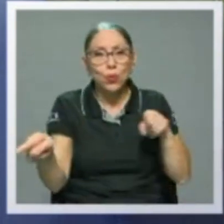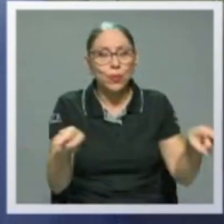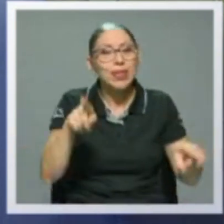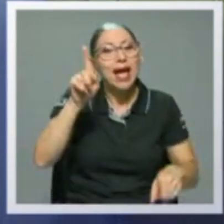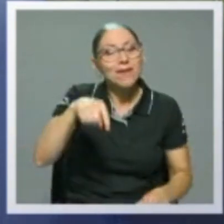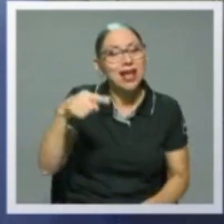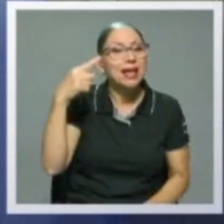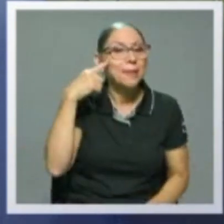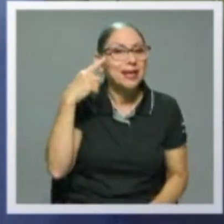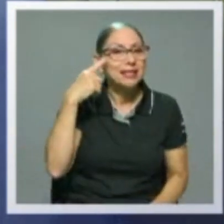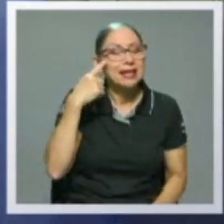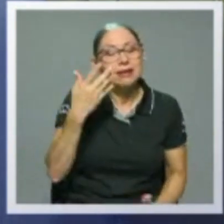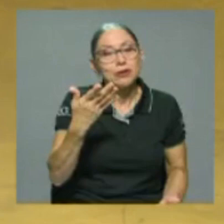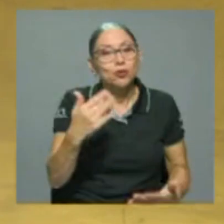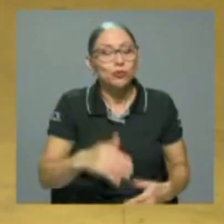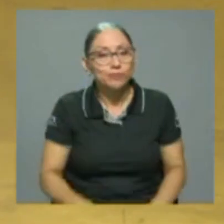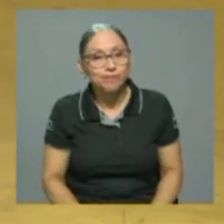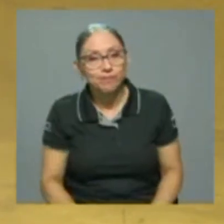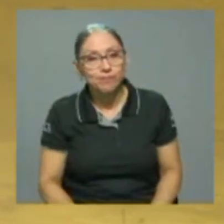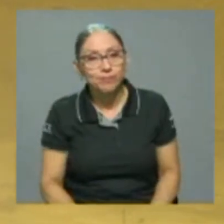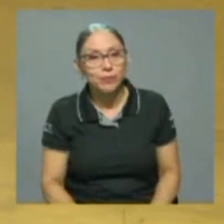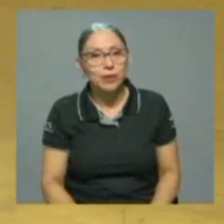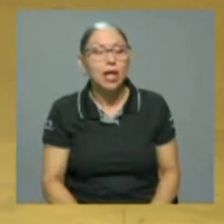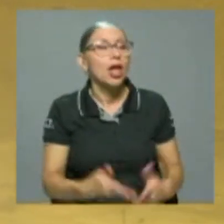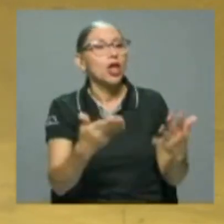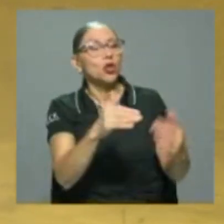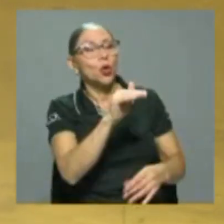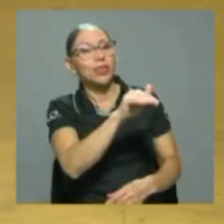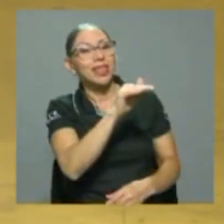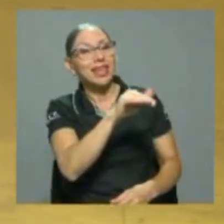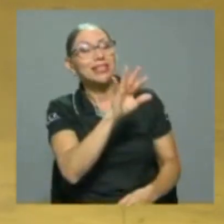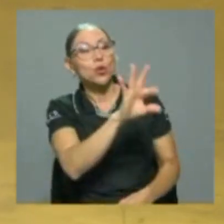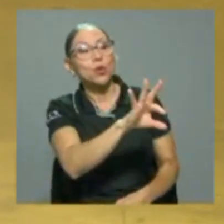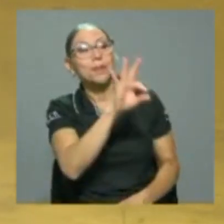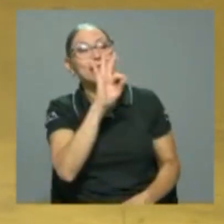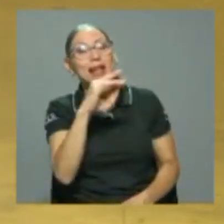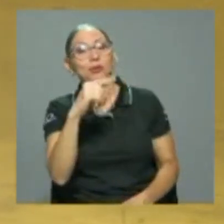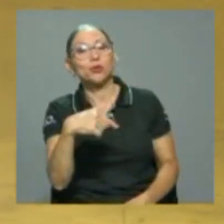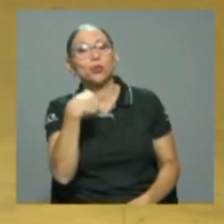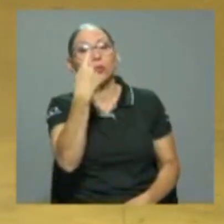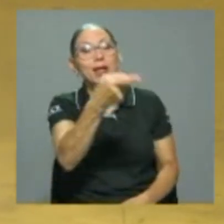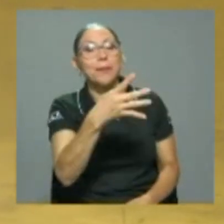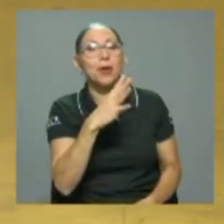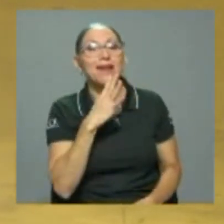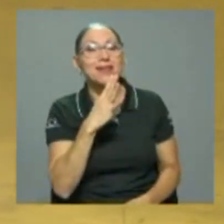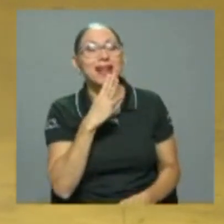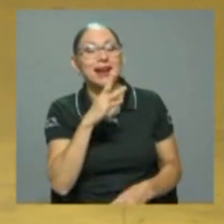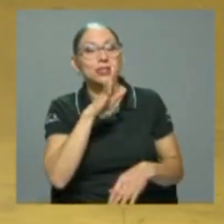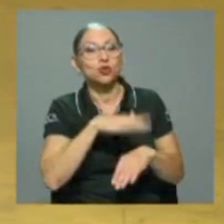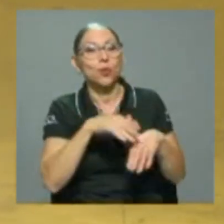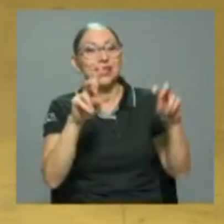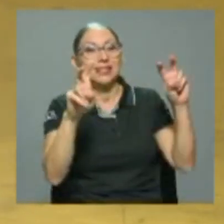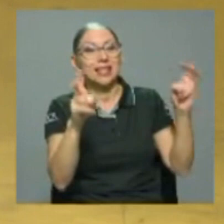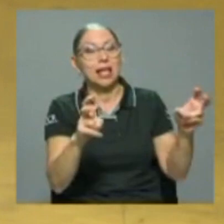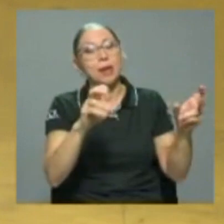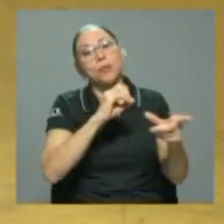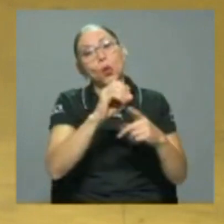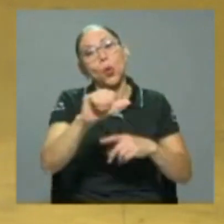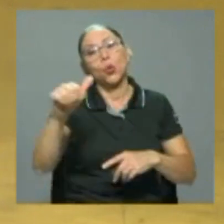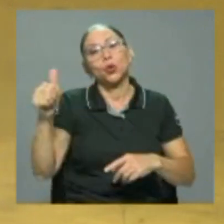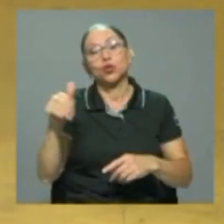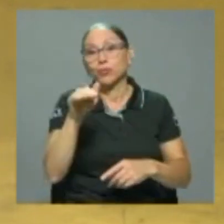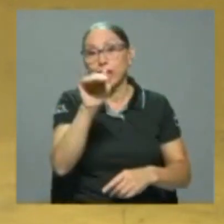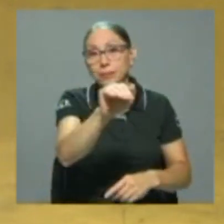en otro mecanismo. Lo invitaremos en otra ocasión para hablar sobre este tema u otros, y a las amigas y amigos